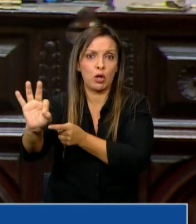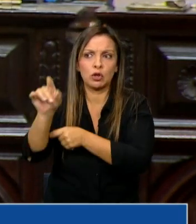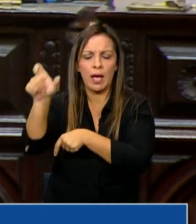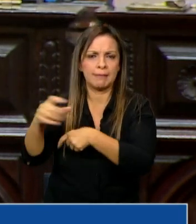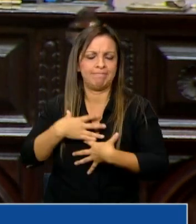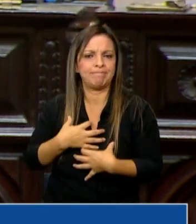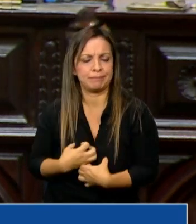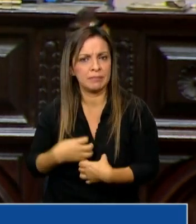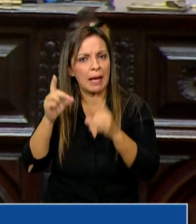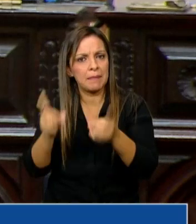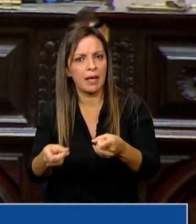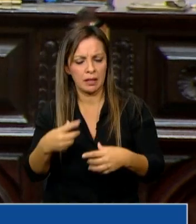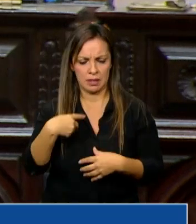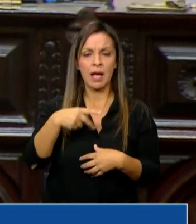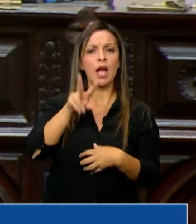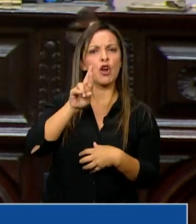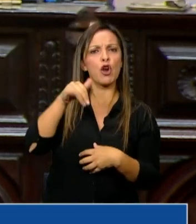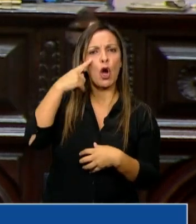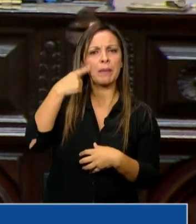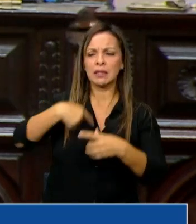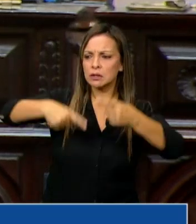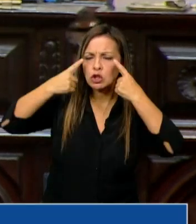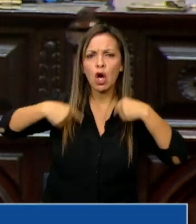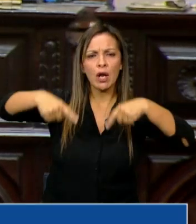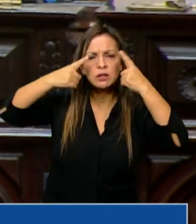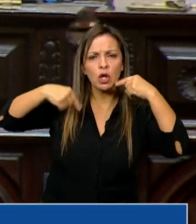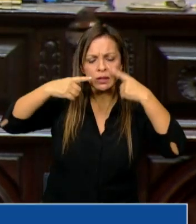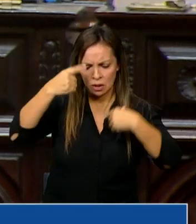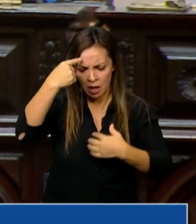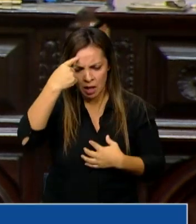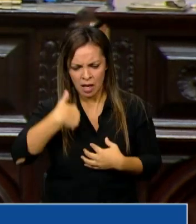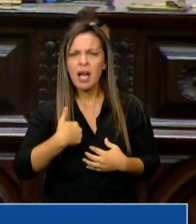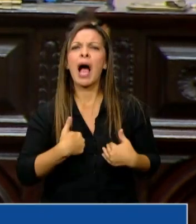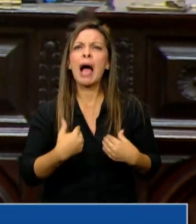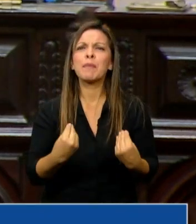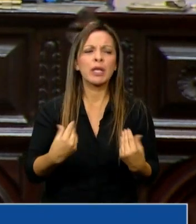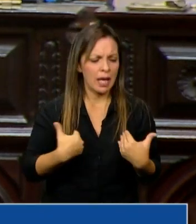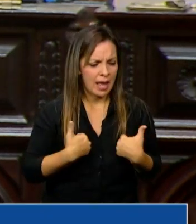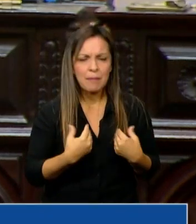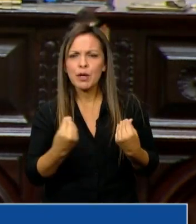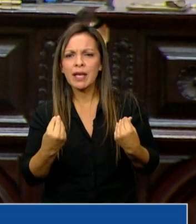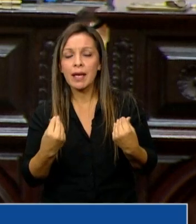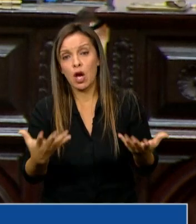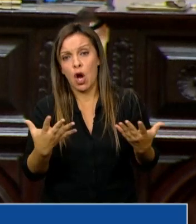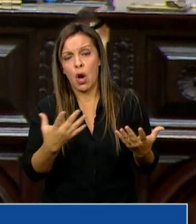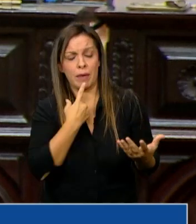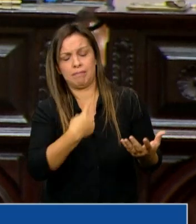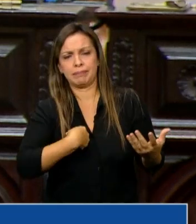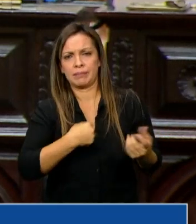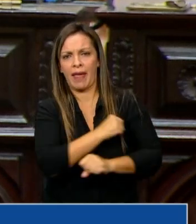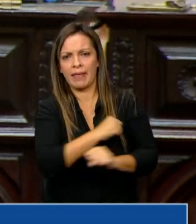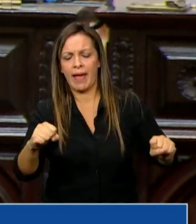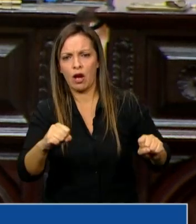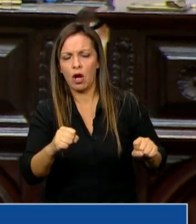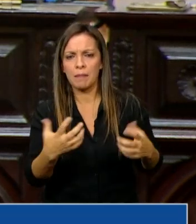mejor. Romy no puede dejar de llorar. ¿Por qué me pasa esto a mí? Claro, la noticia era inesperada. Pero